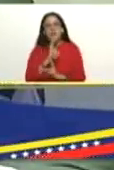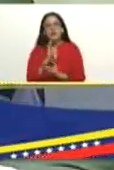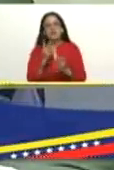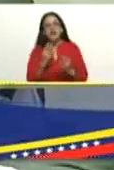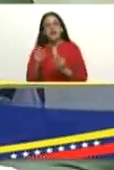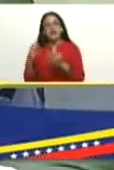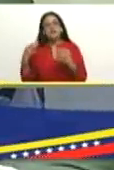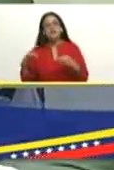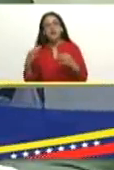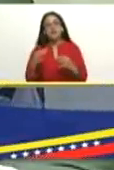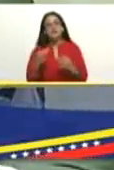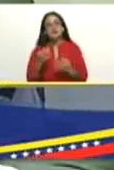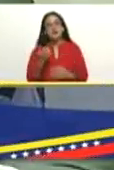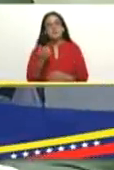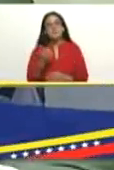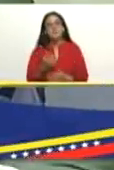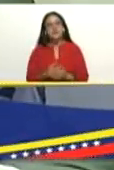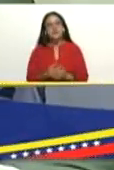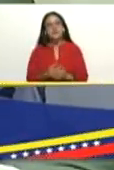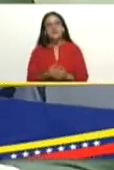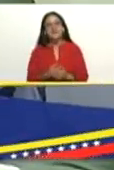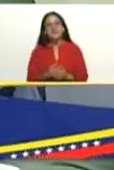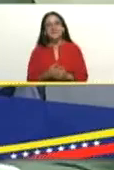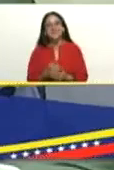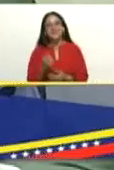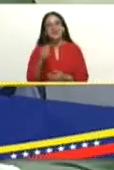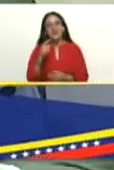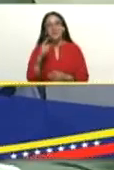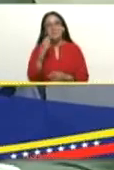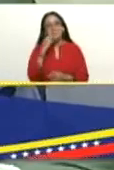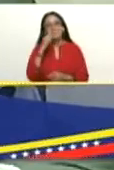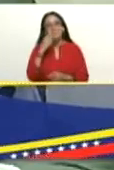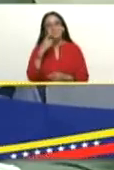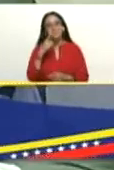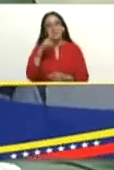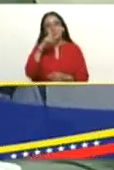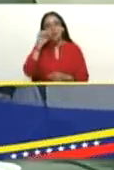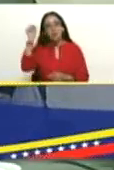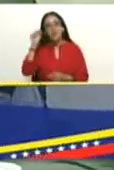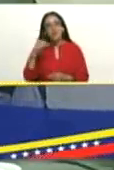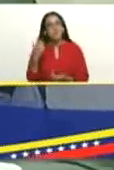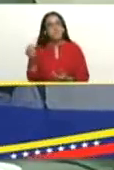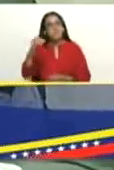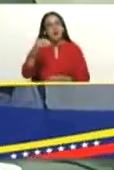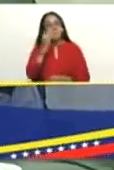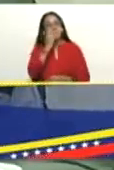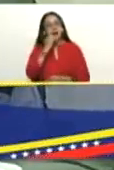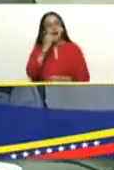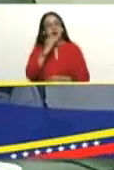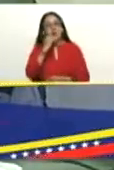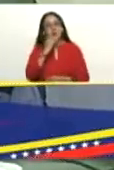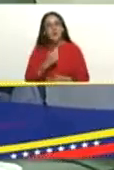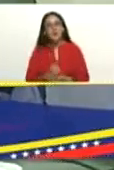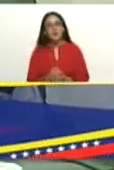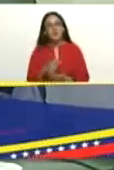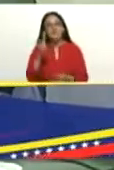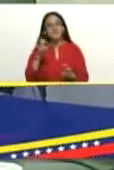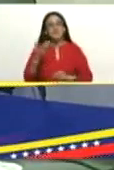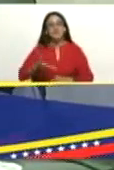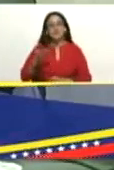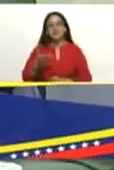más maduro. Con maduro, más mango. ¿Verdad? Bueno, adelante, Héctor. Cuéntanos esta parte tan importante. Bueno, en función